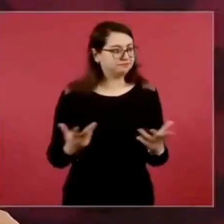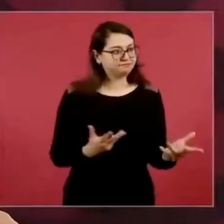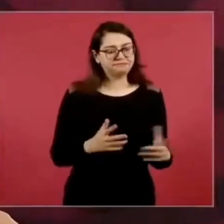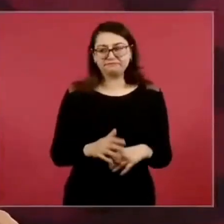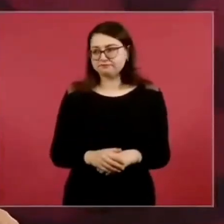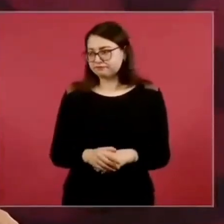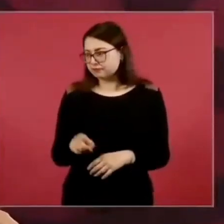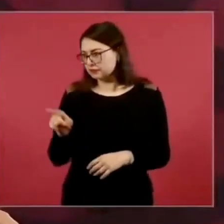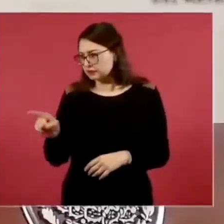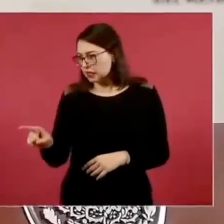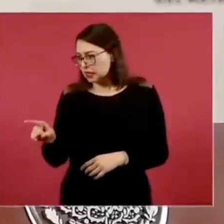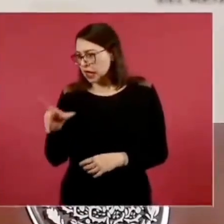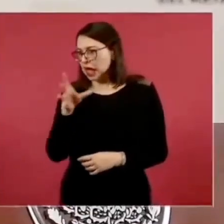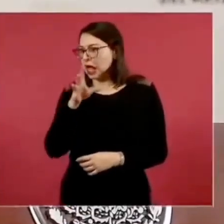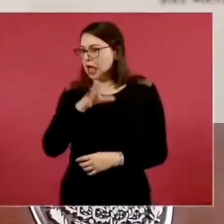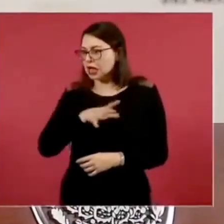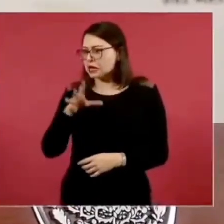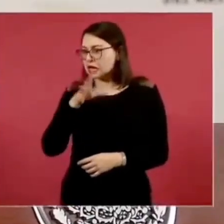más